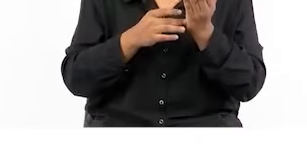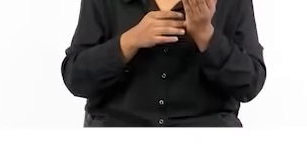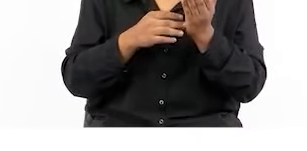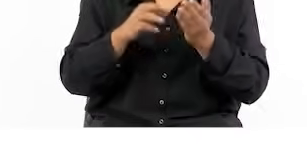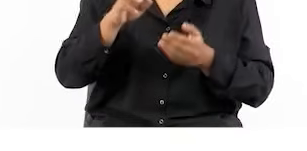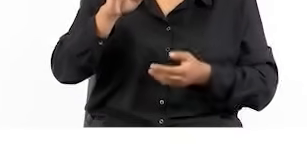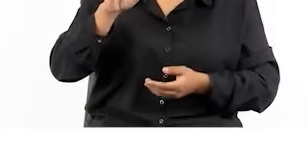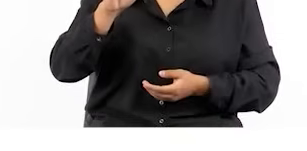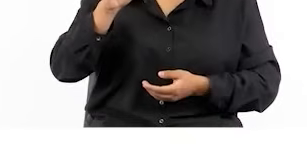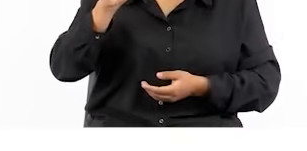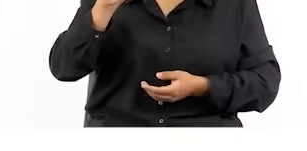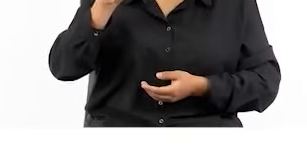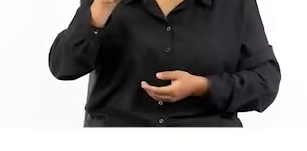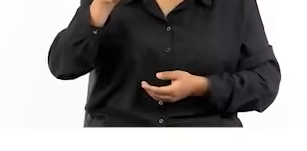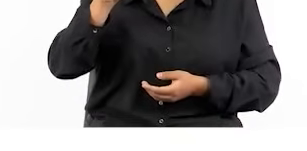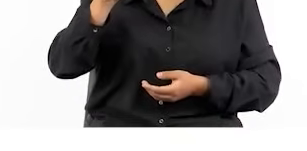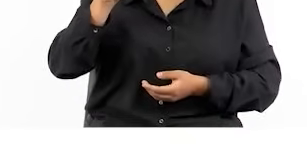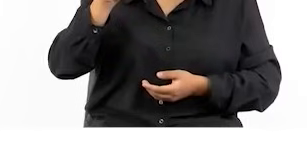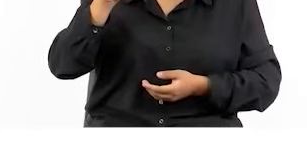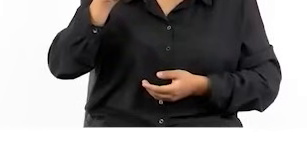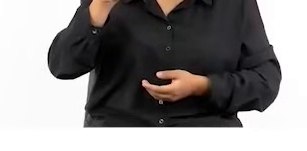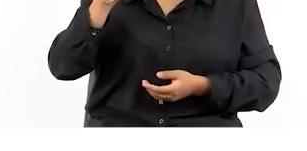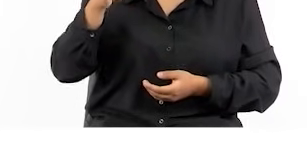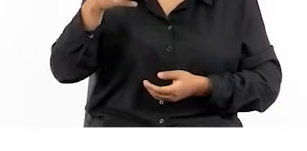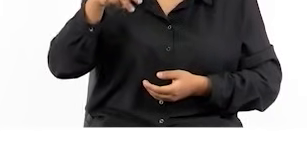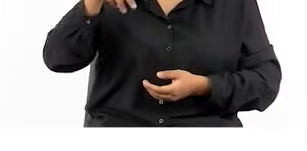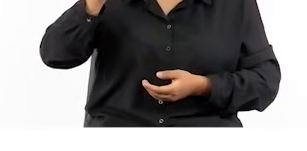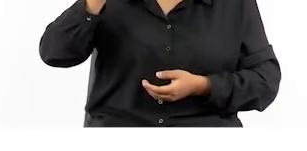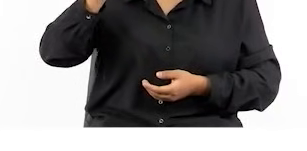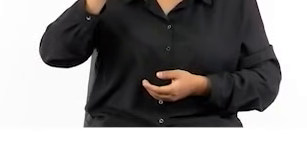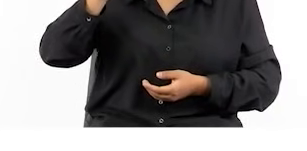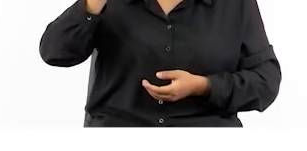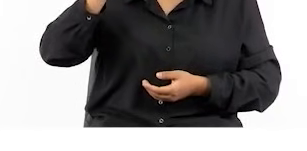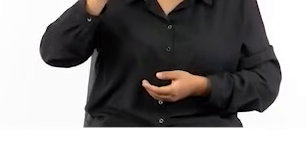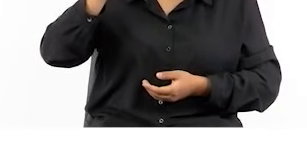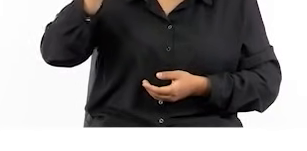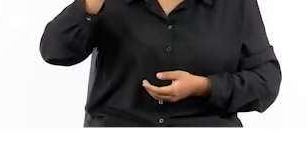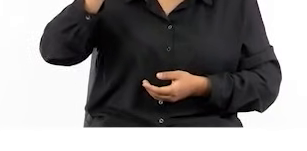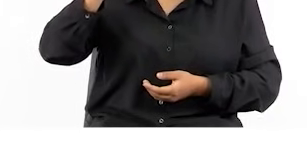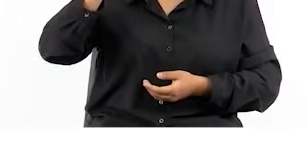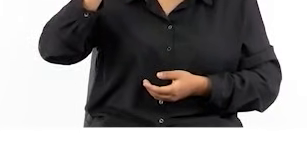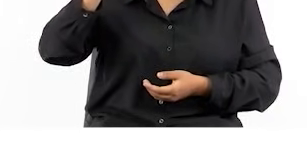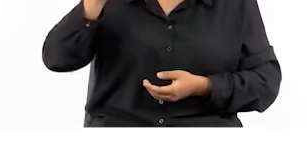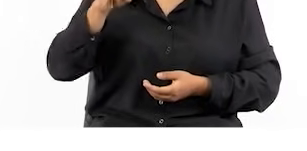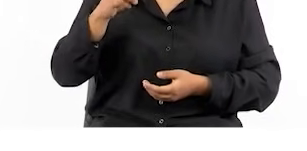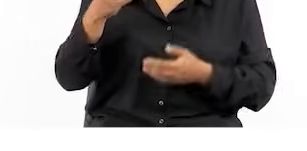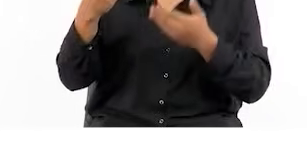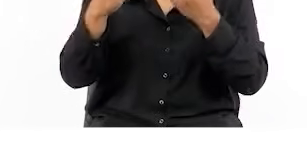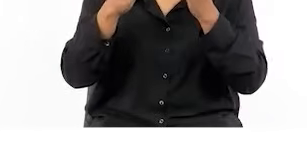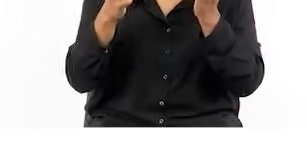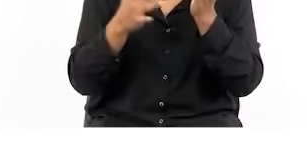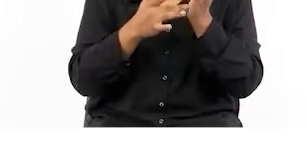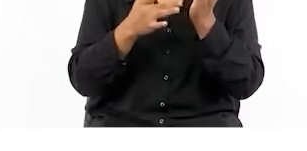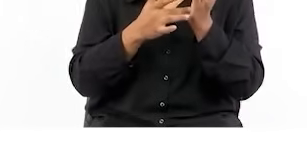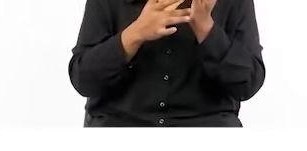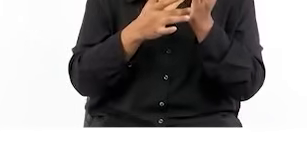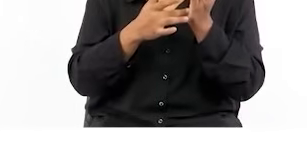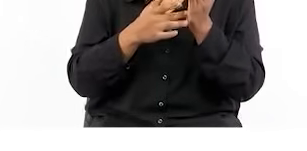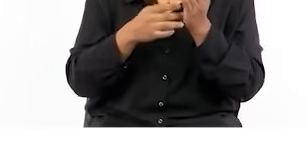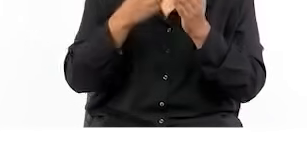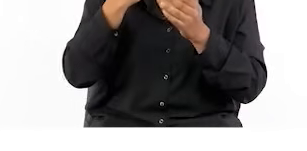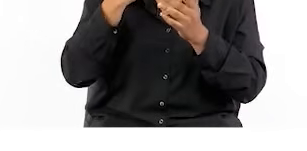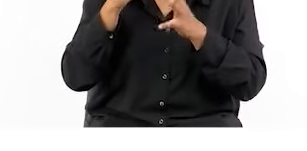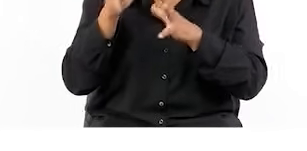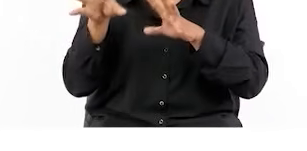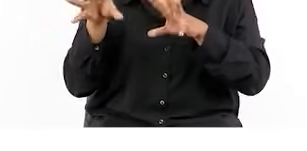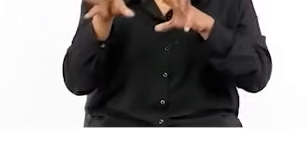implica técnicas como la radiometría, la datación radiométrica, el paleomagnetismo y otras. Un ejemplo de